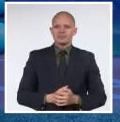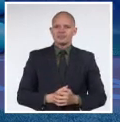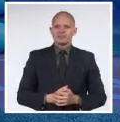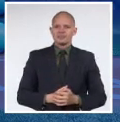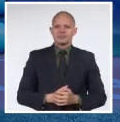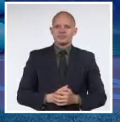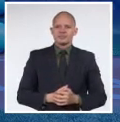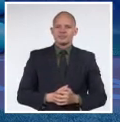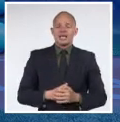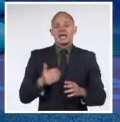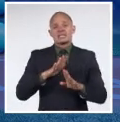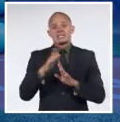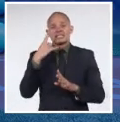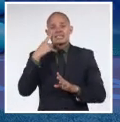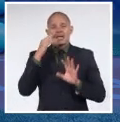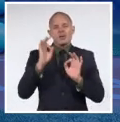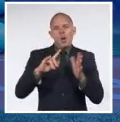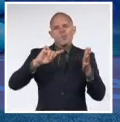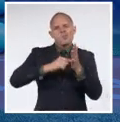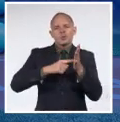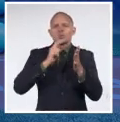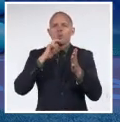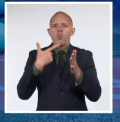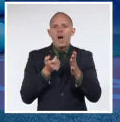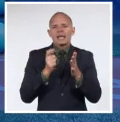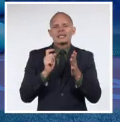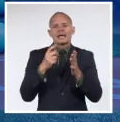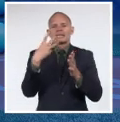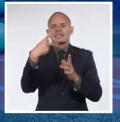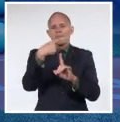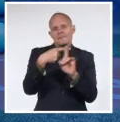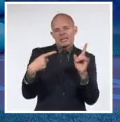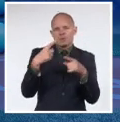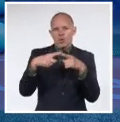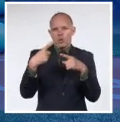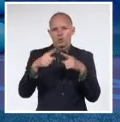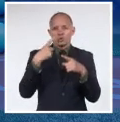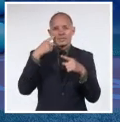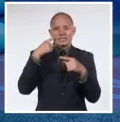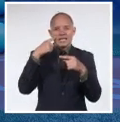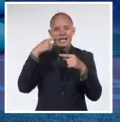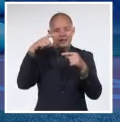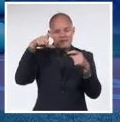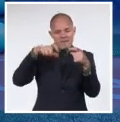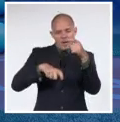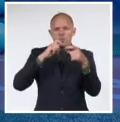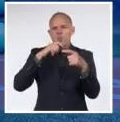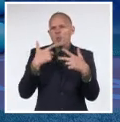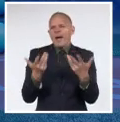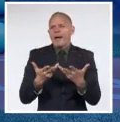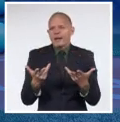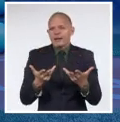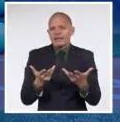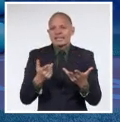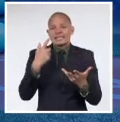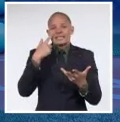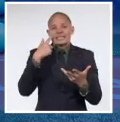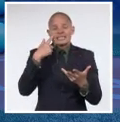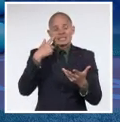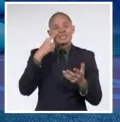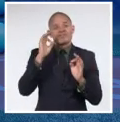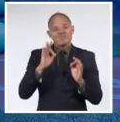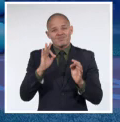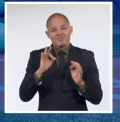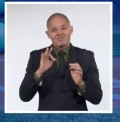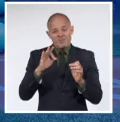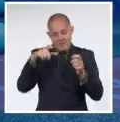Centrales a 3.5 del lugar de honor. El que se aleja peligrosamente en este inicio es Portuarios, que